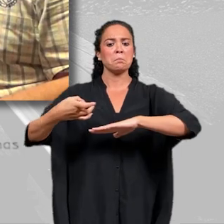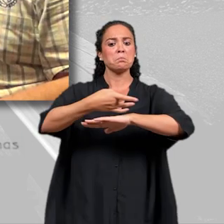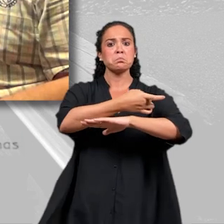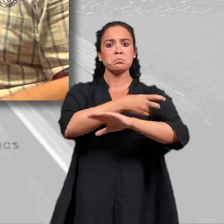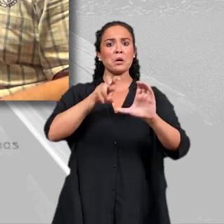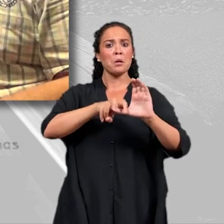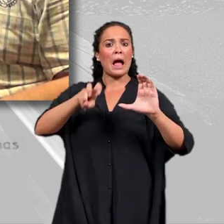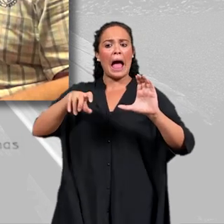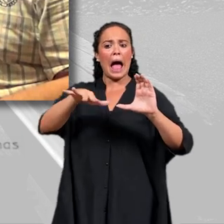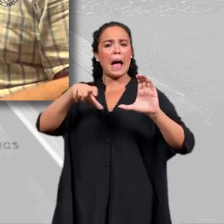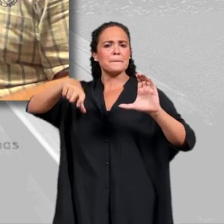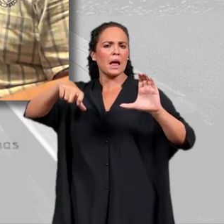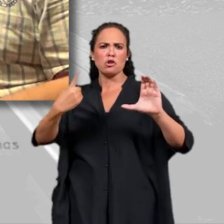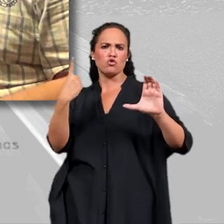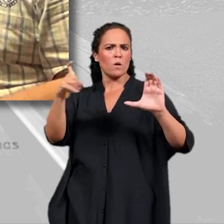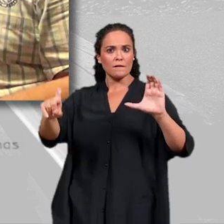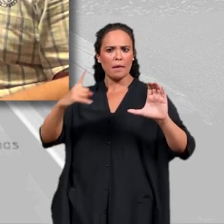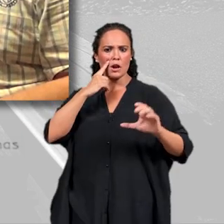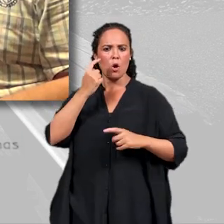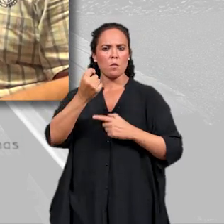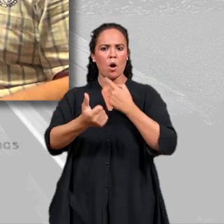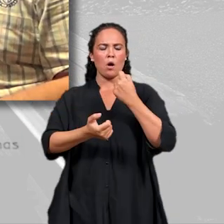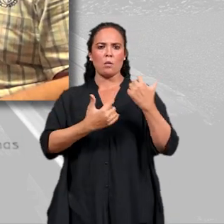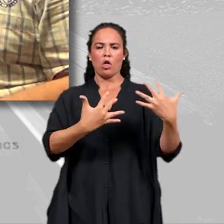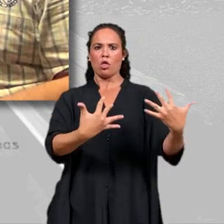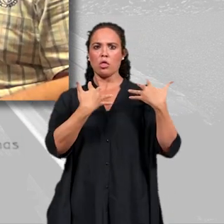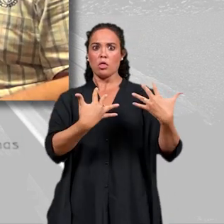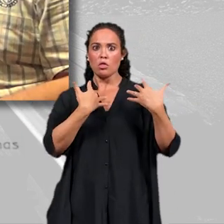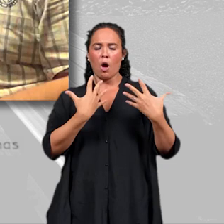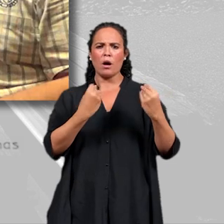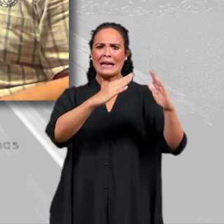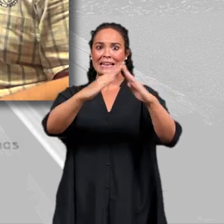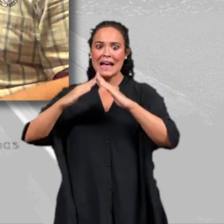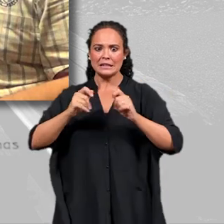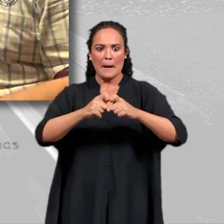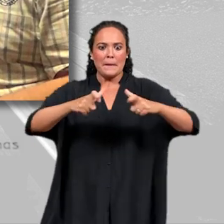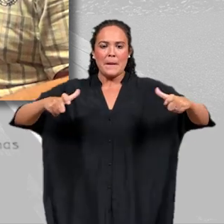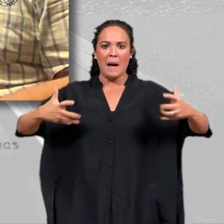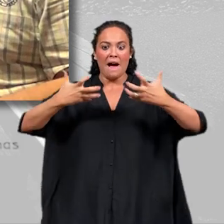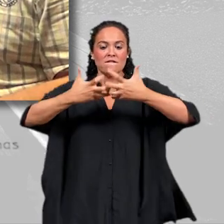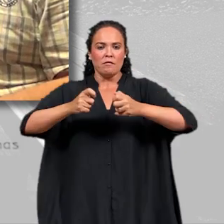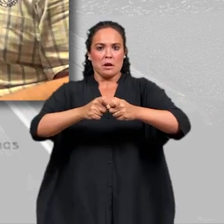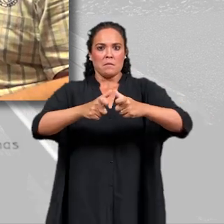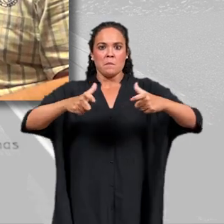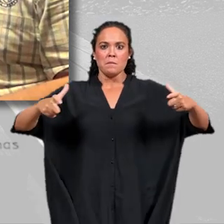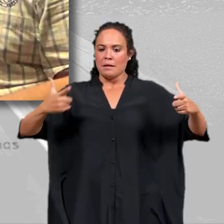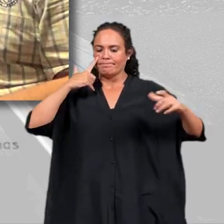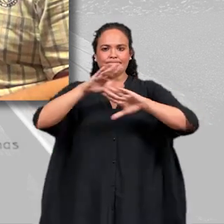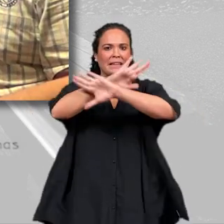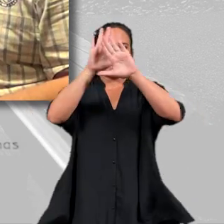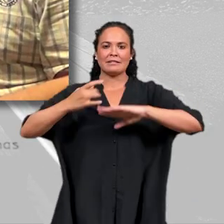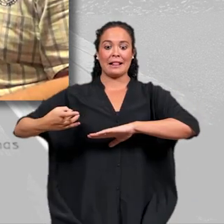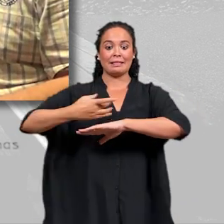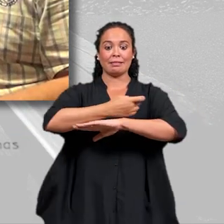ni siquiera un apeadero, pero empezaron a surgir casas, viviendas y fábricas que vieron la